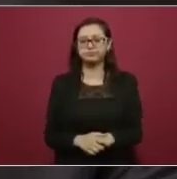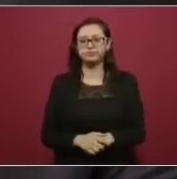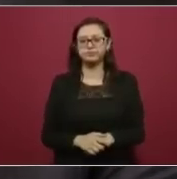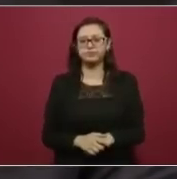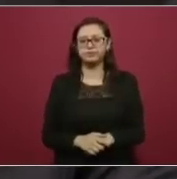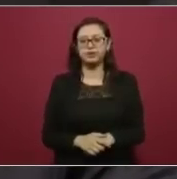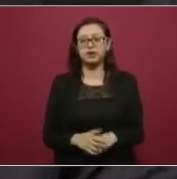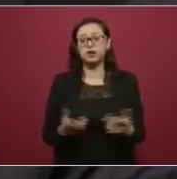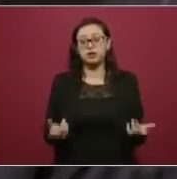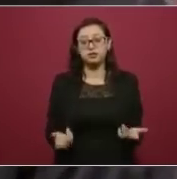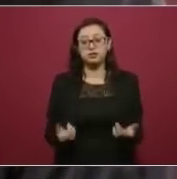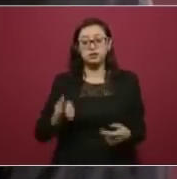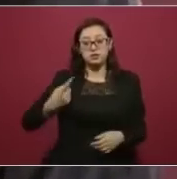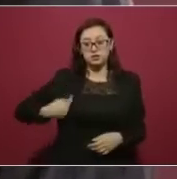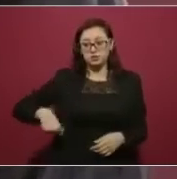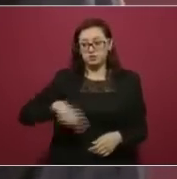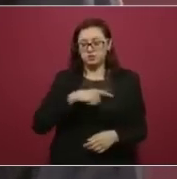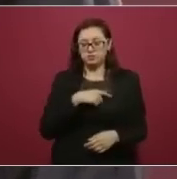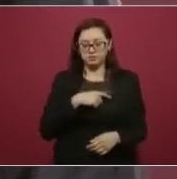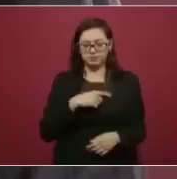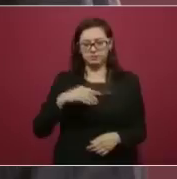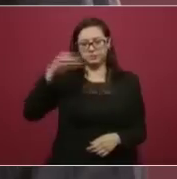un primer llamado,